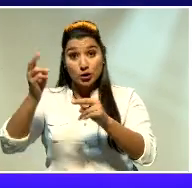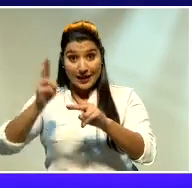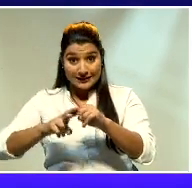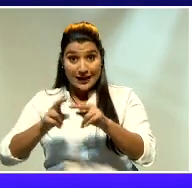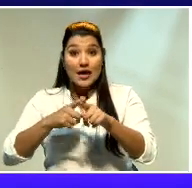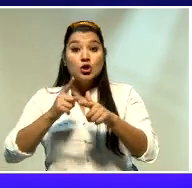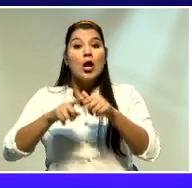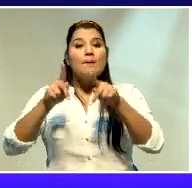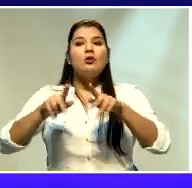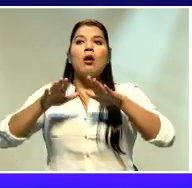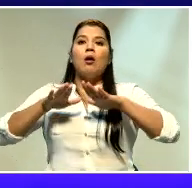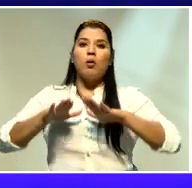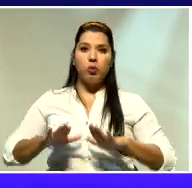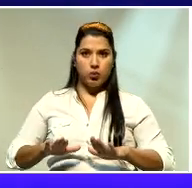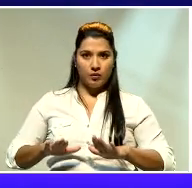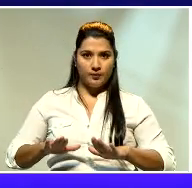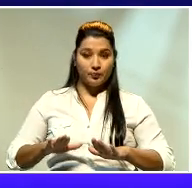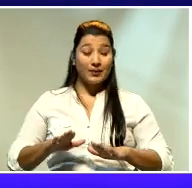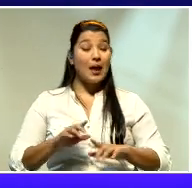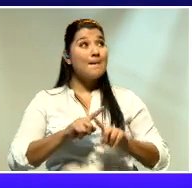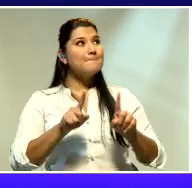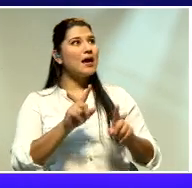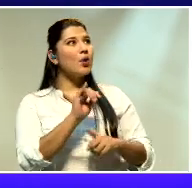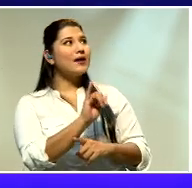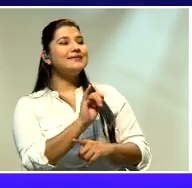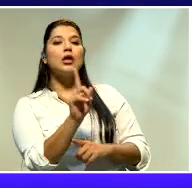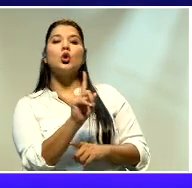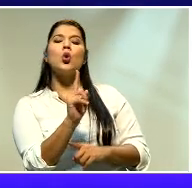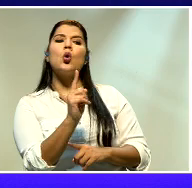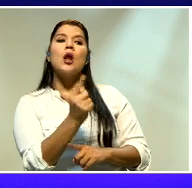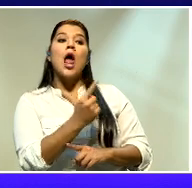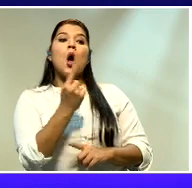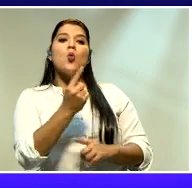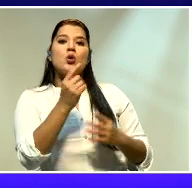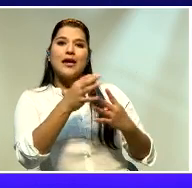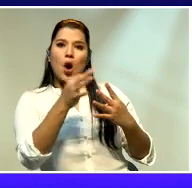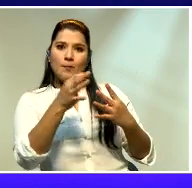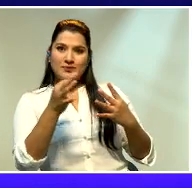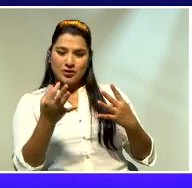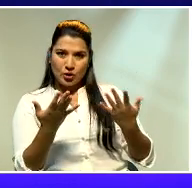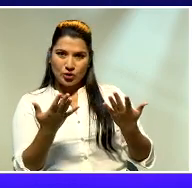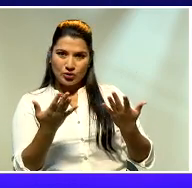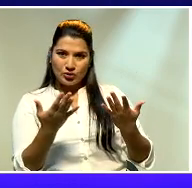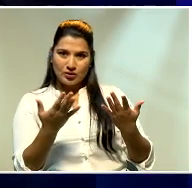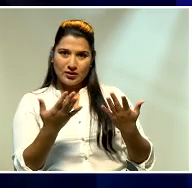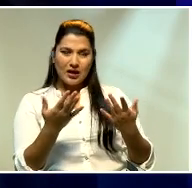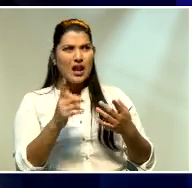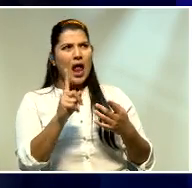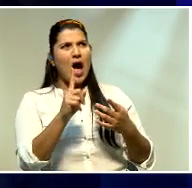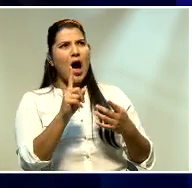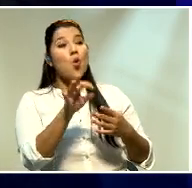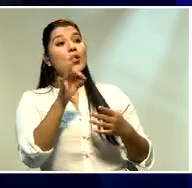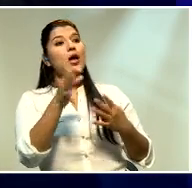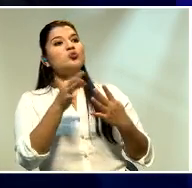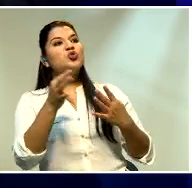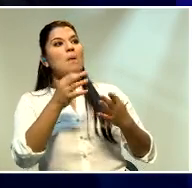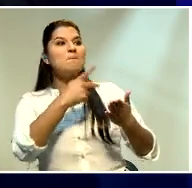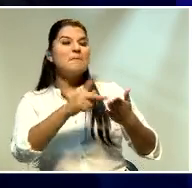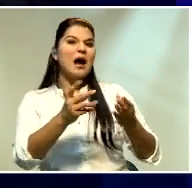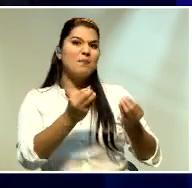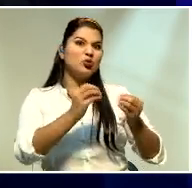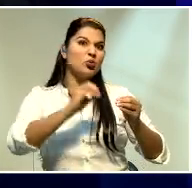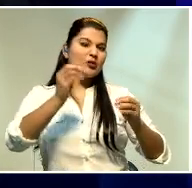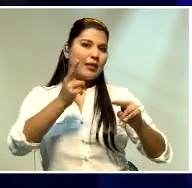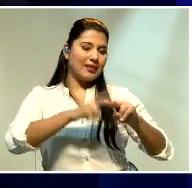es que no puede ser la única opción posible mandarlo a una garrotera. No puede bueno, ser que casualmente,